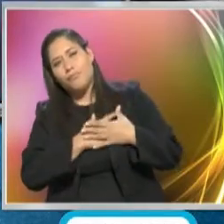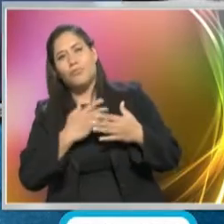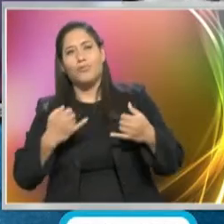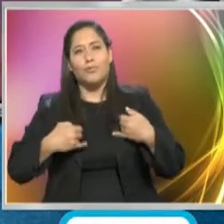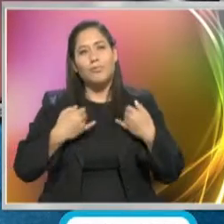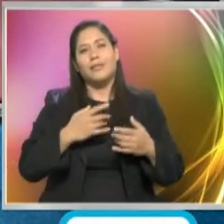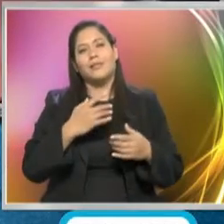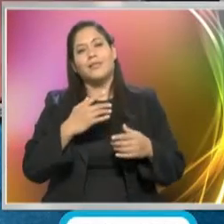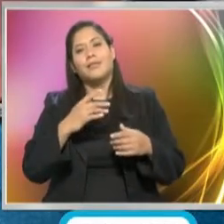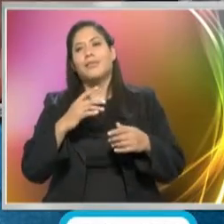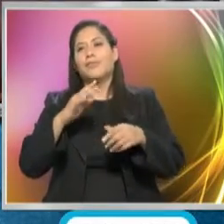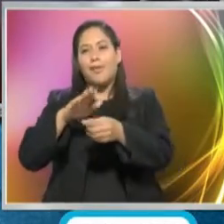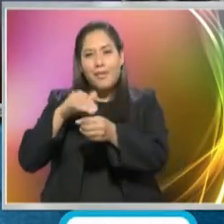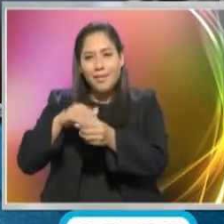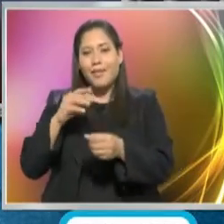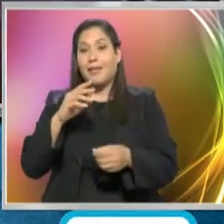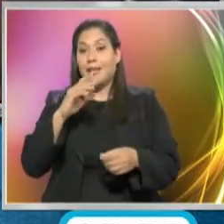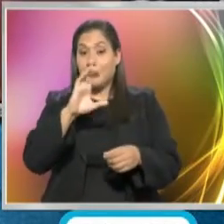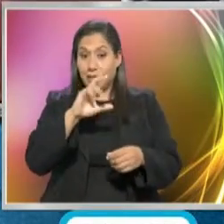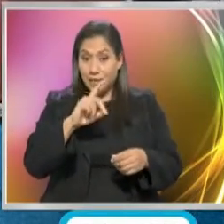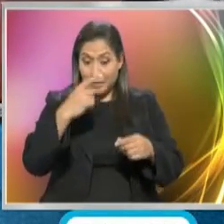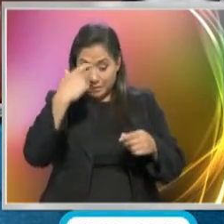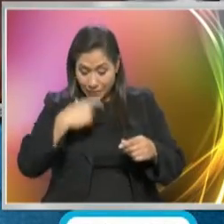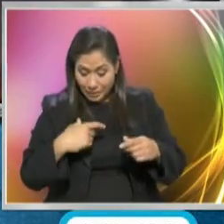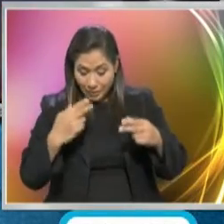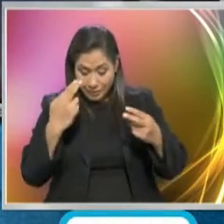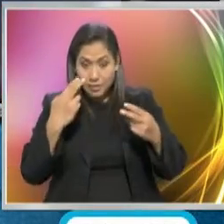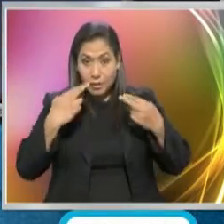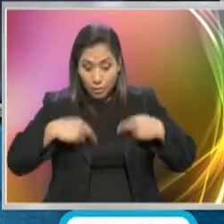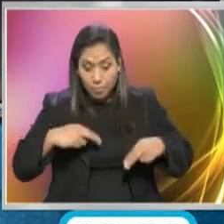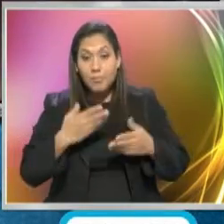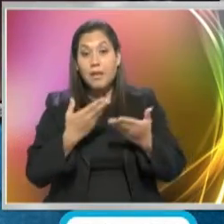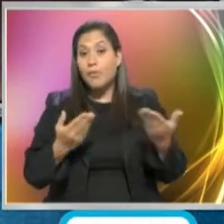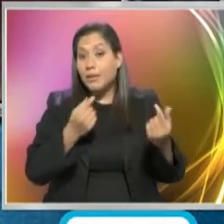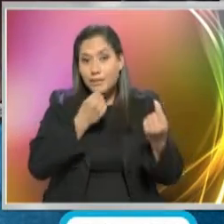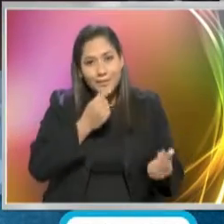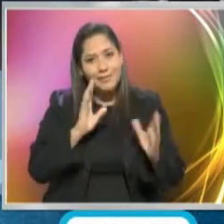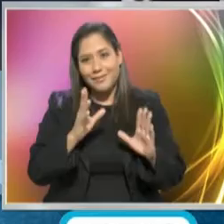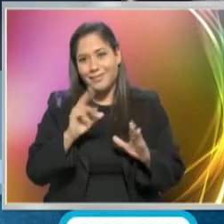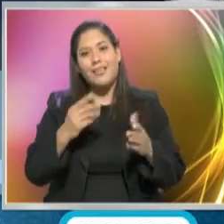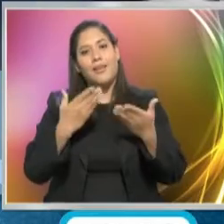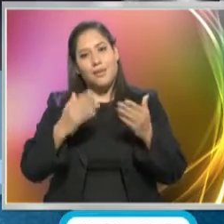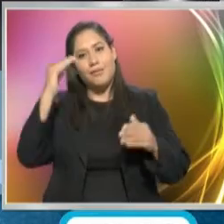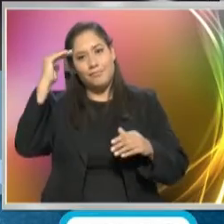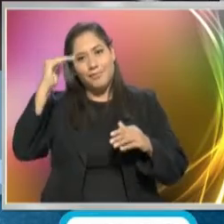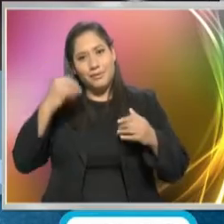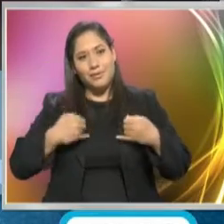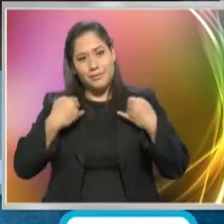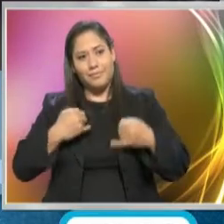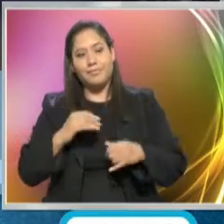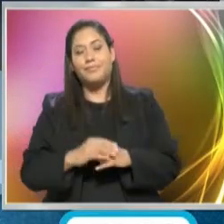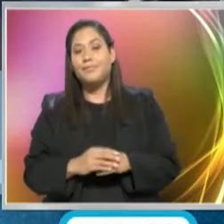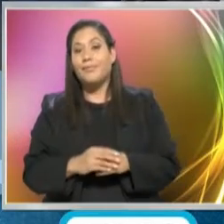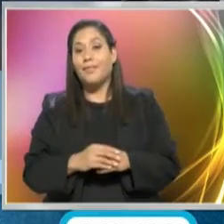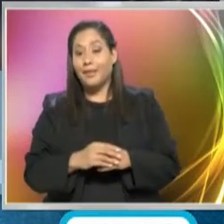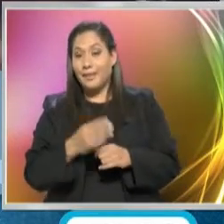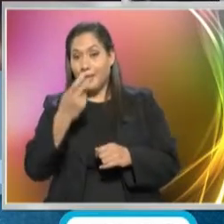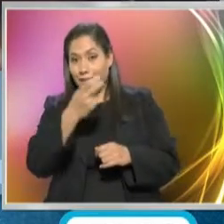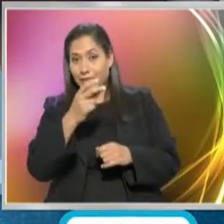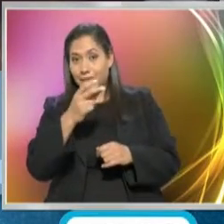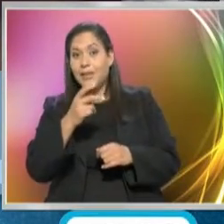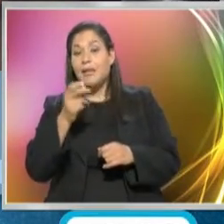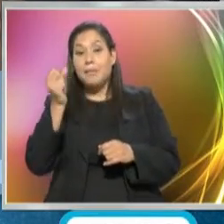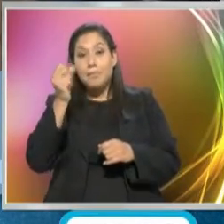adolescente, de ligue, sus propios discos, su imagen ya no era de los niñitos. Cambio, claro. ¿No? Fíjate que hablando de esta cercanía, aquí tenemos